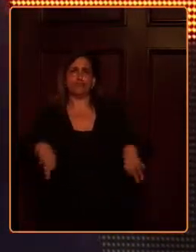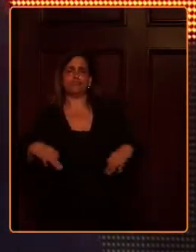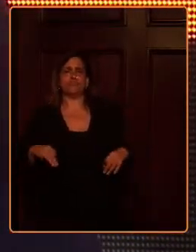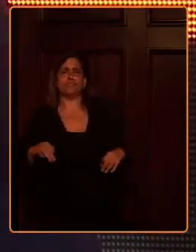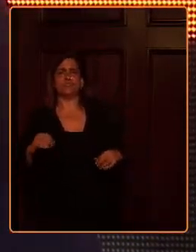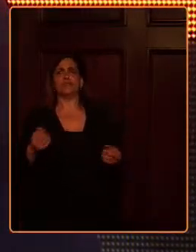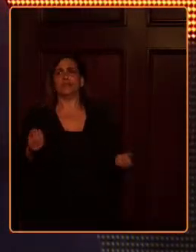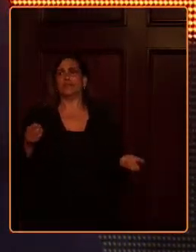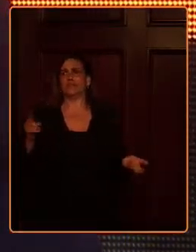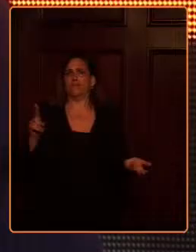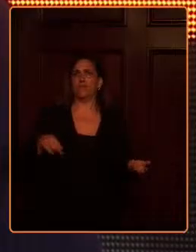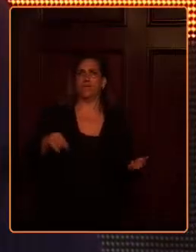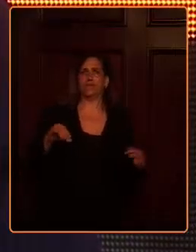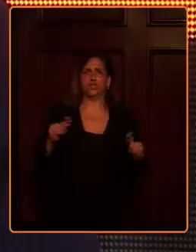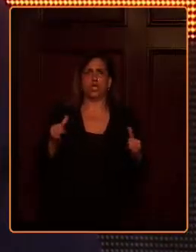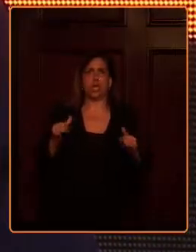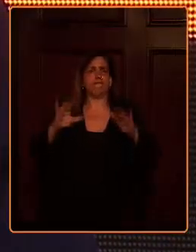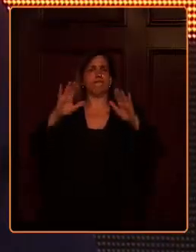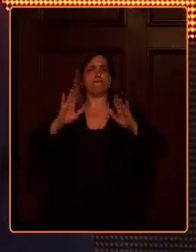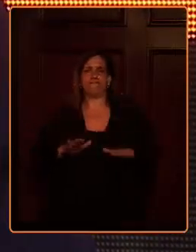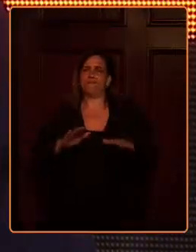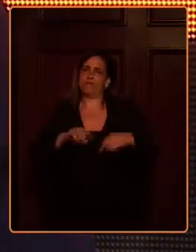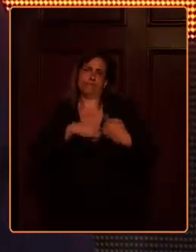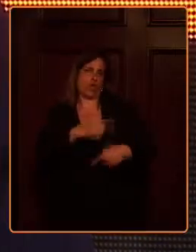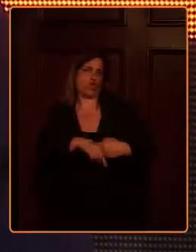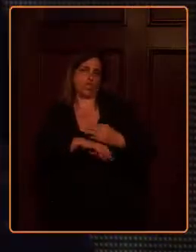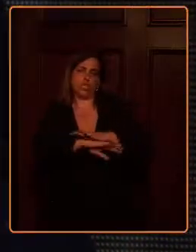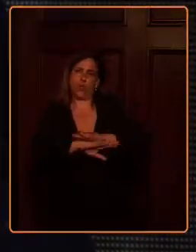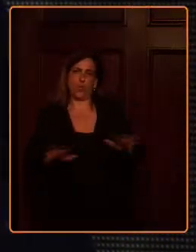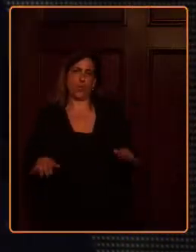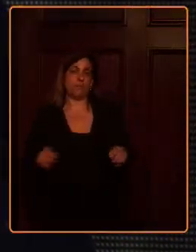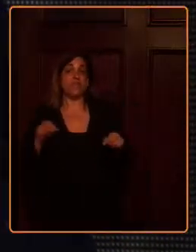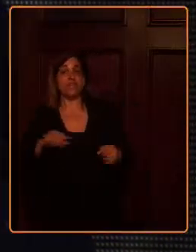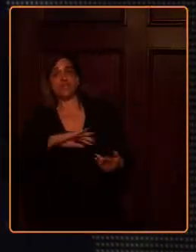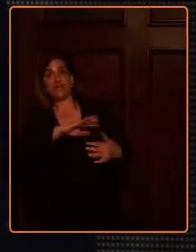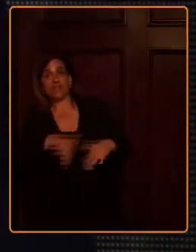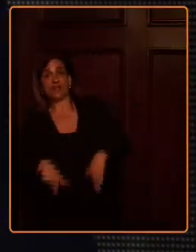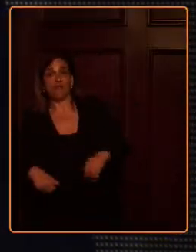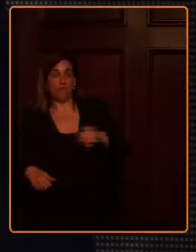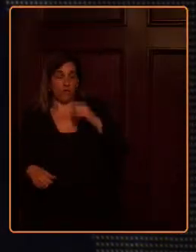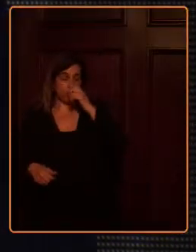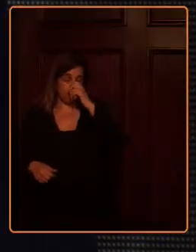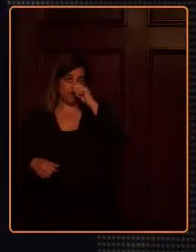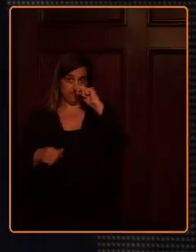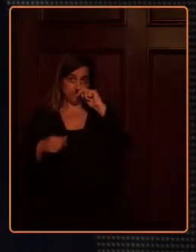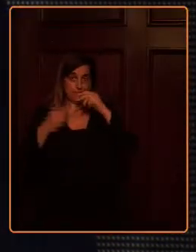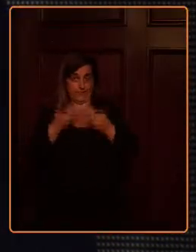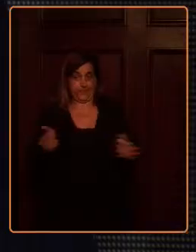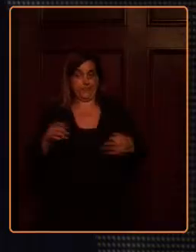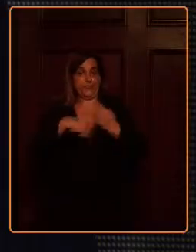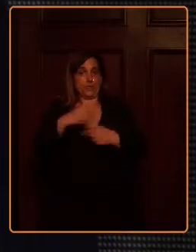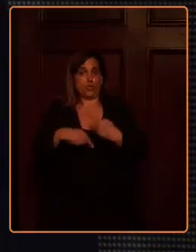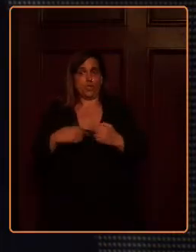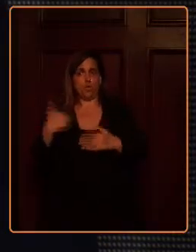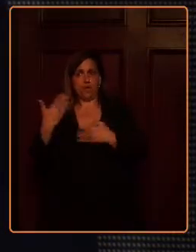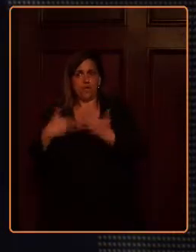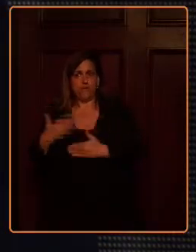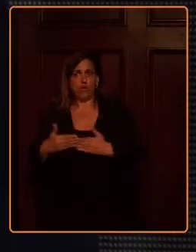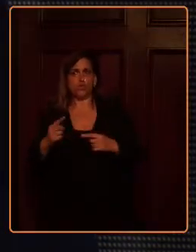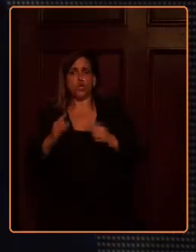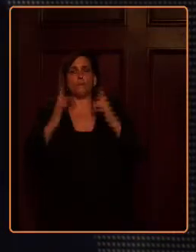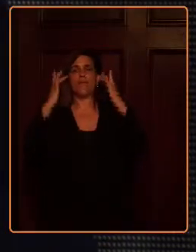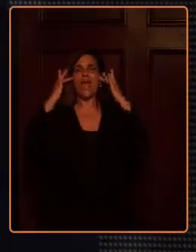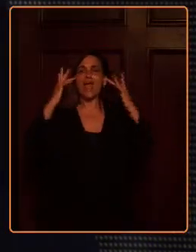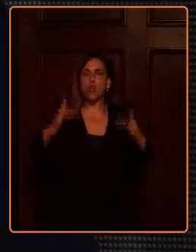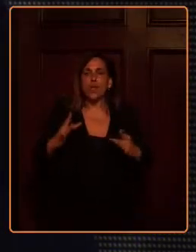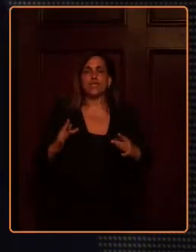vino, se va a quedar y de esta manera vamos a seguir evolucionando en la educación